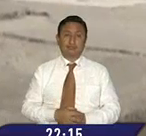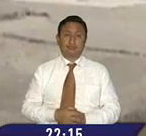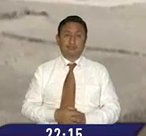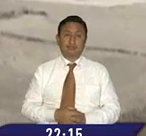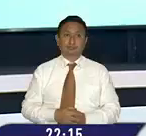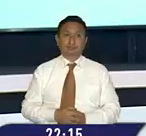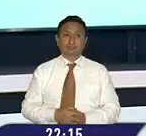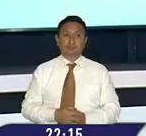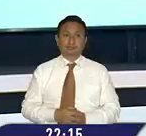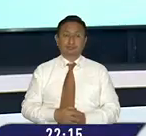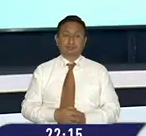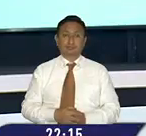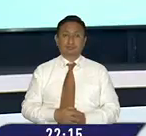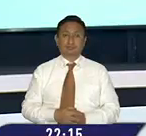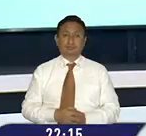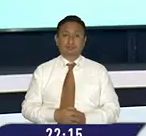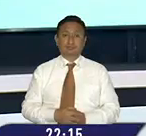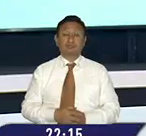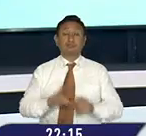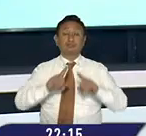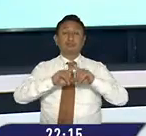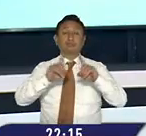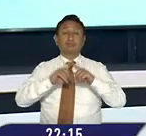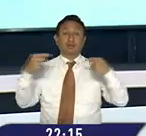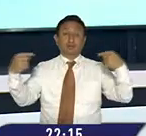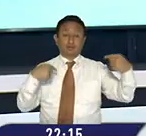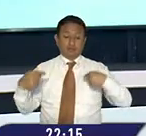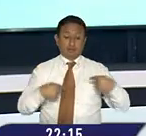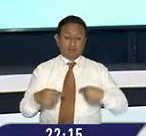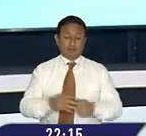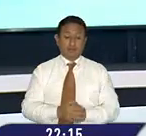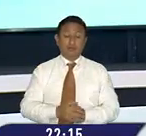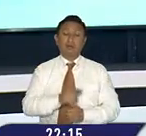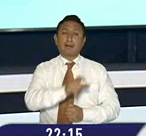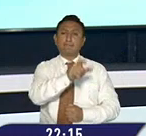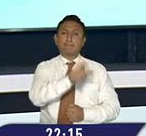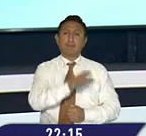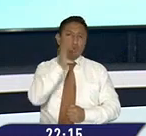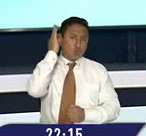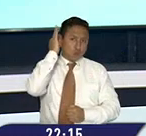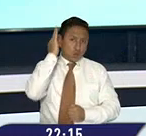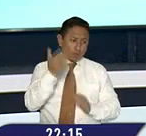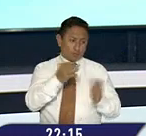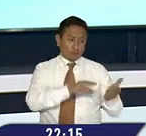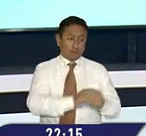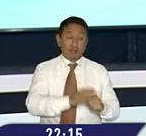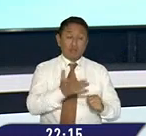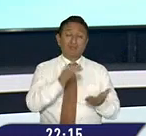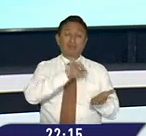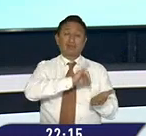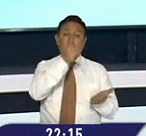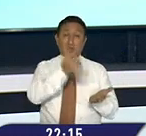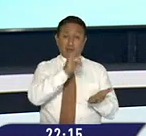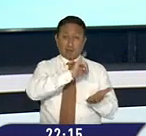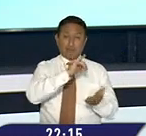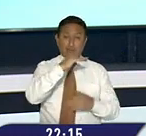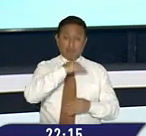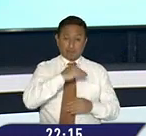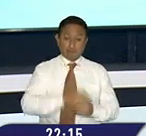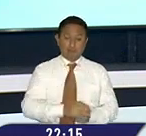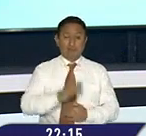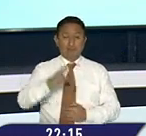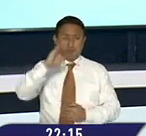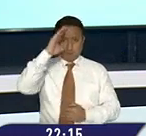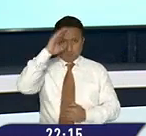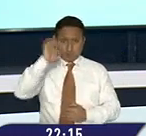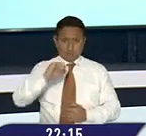Morales. Con varios disparos asesinaron a una comerciante en Jipijapa, provincia de Manabí. La Policía